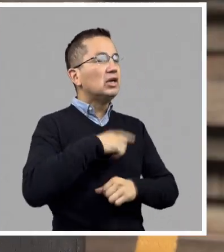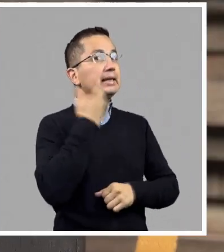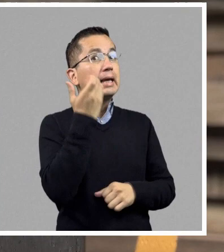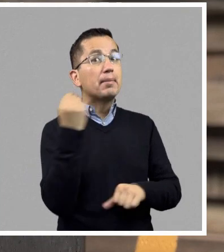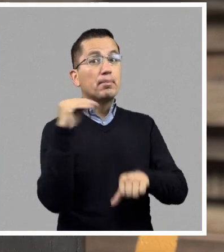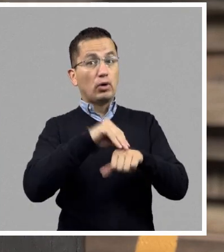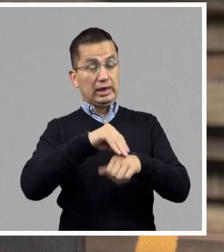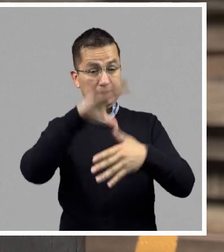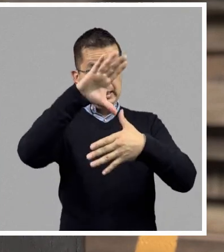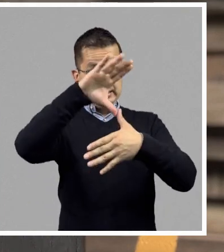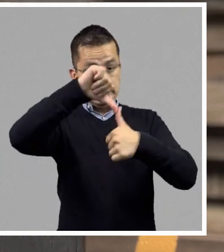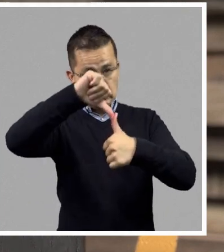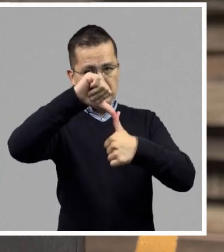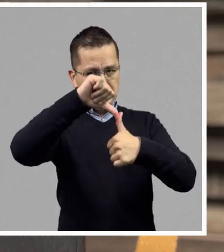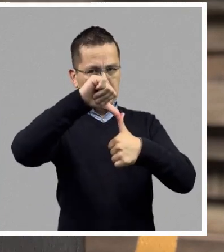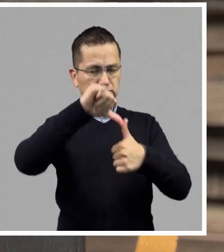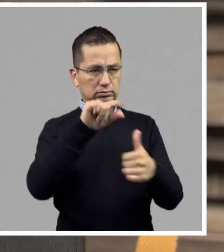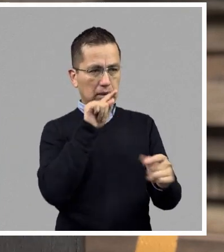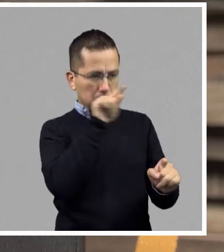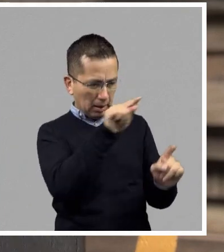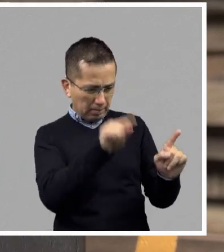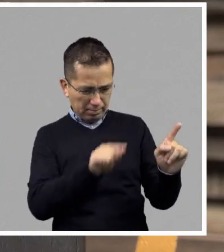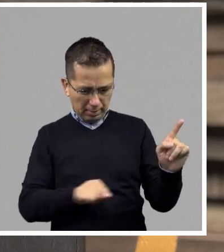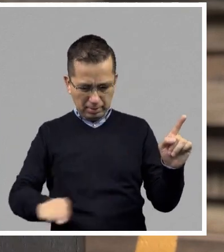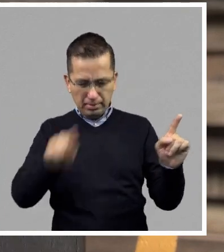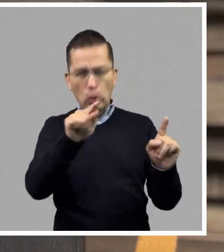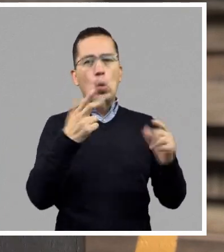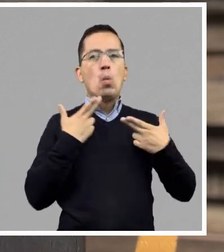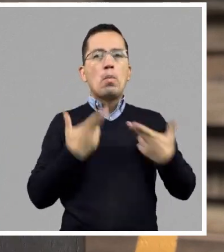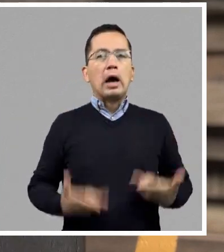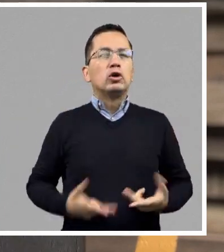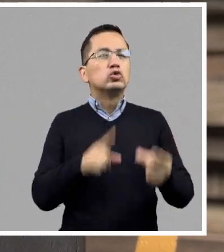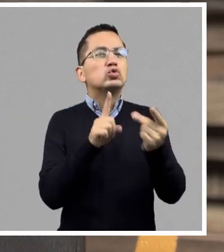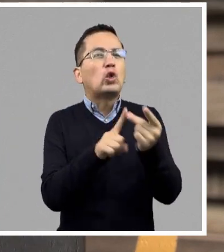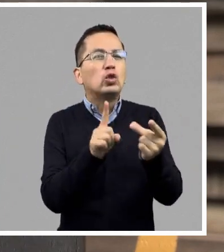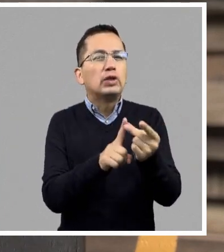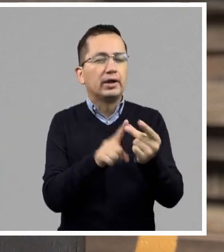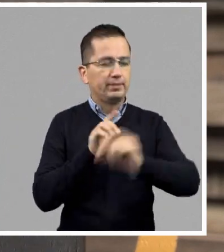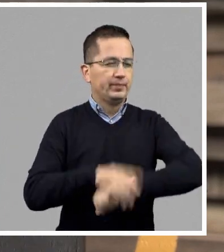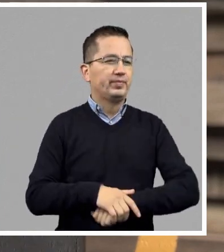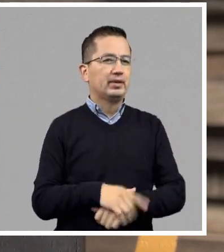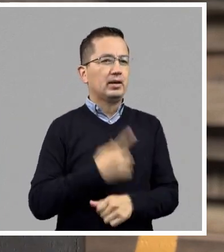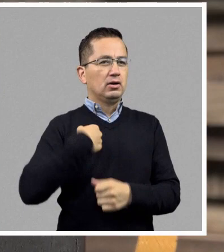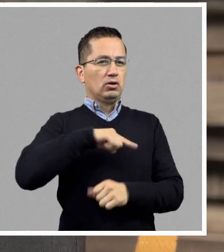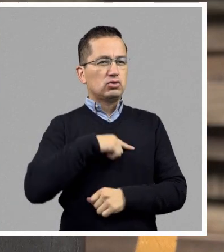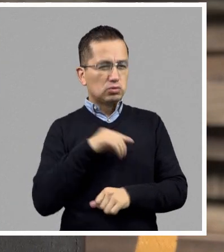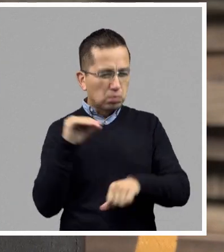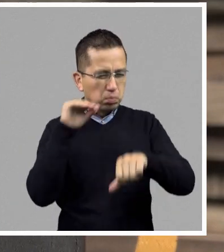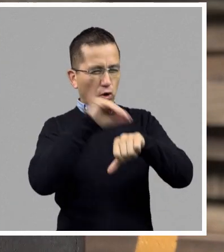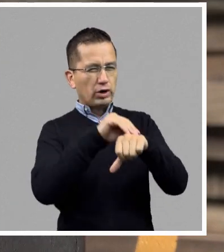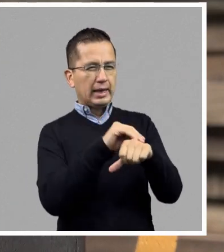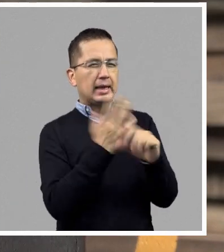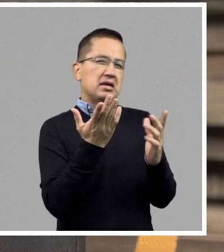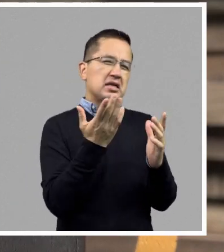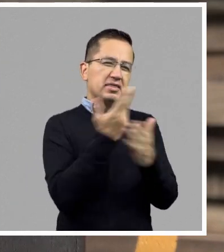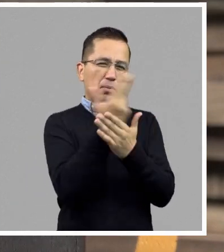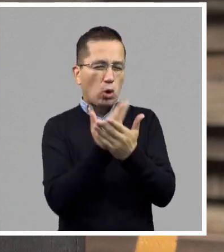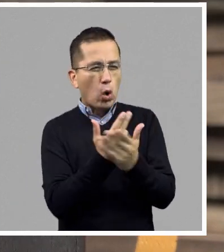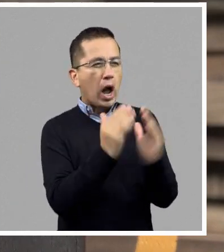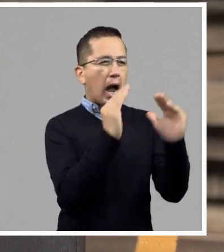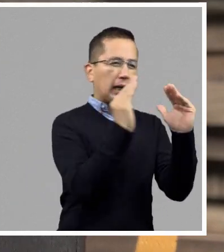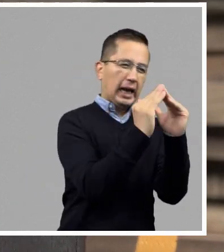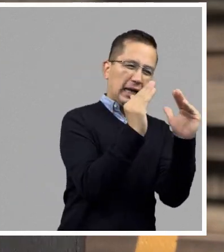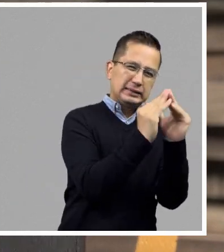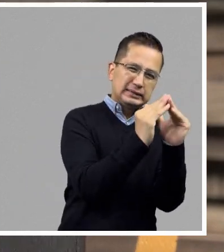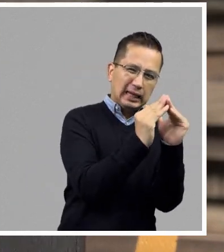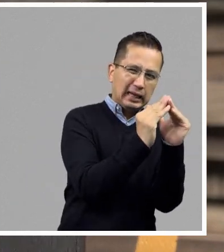humanos en Centroamérica más o menos agrupados no donde vivimos Entonces si pasamos por varias opciones unos iconitos de casitas